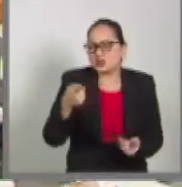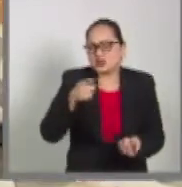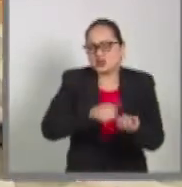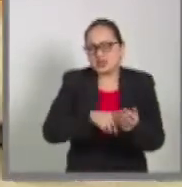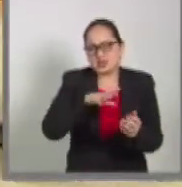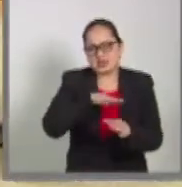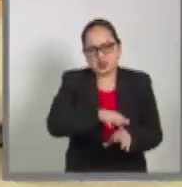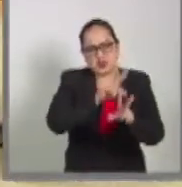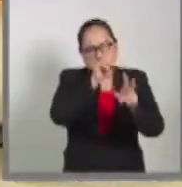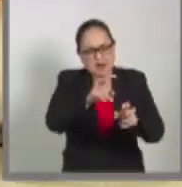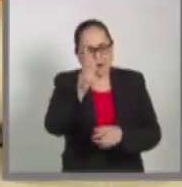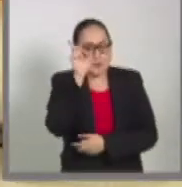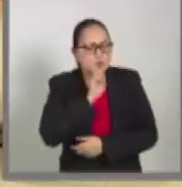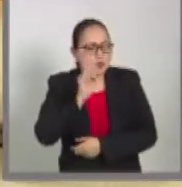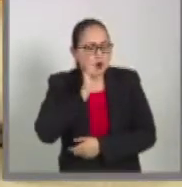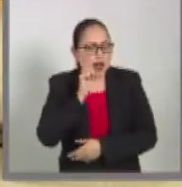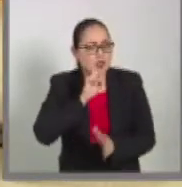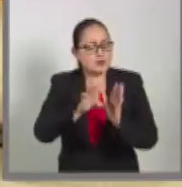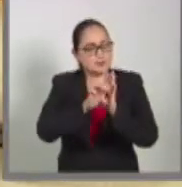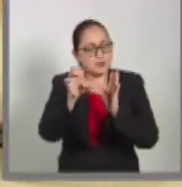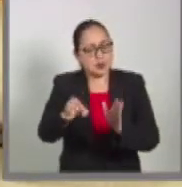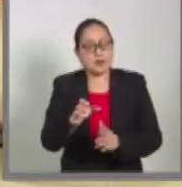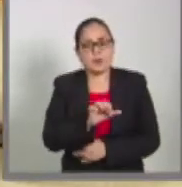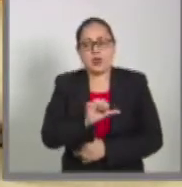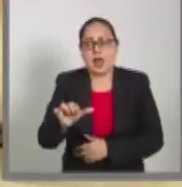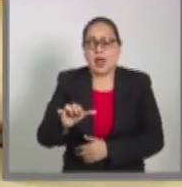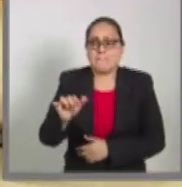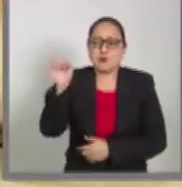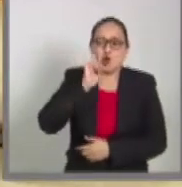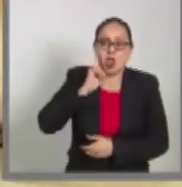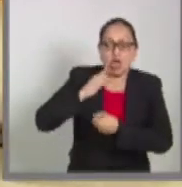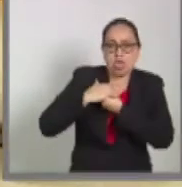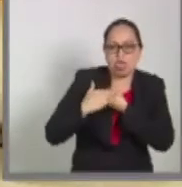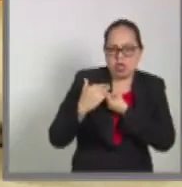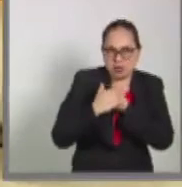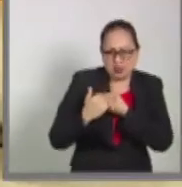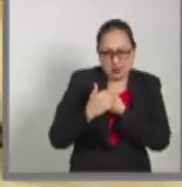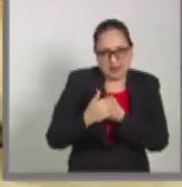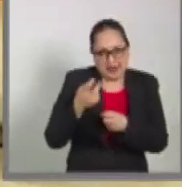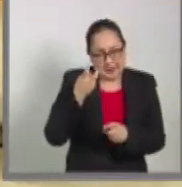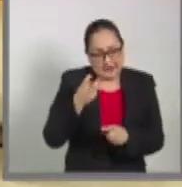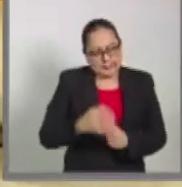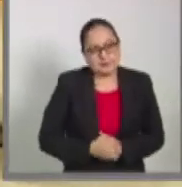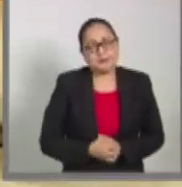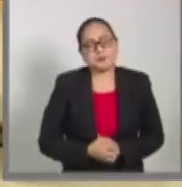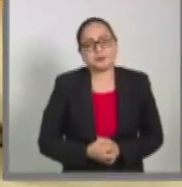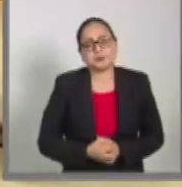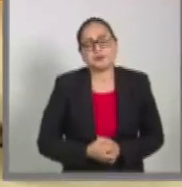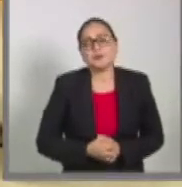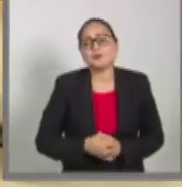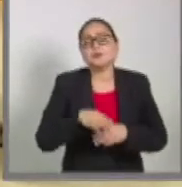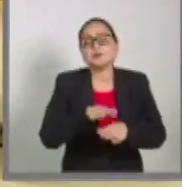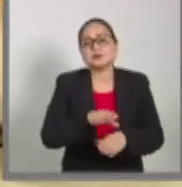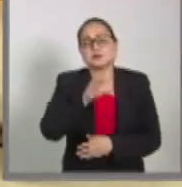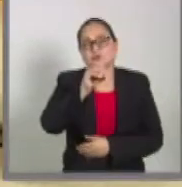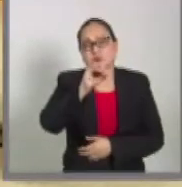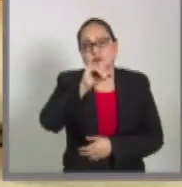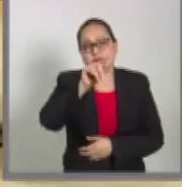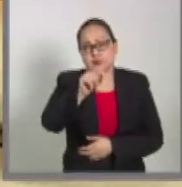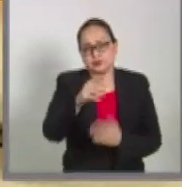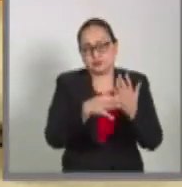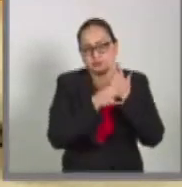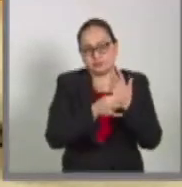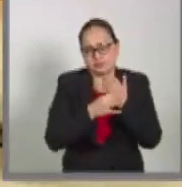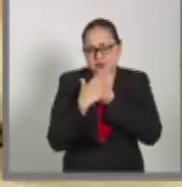de nosotras, por ejemplo, el del acoso sexual. De acuerdo a la Organización Internacional del Trabajo, el